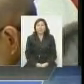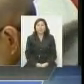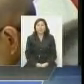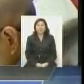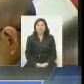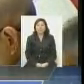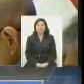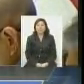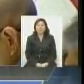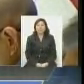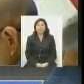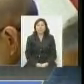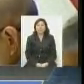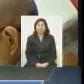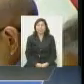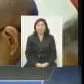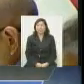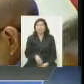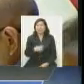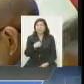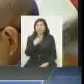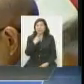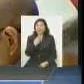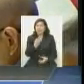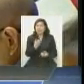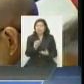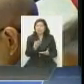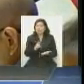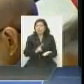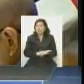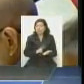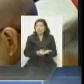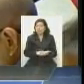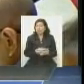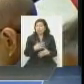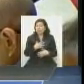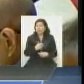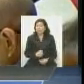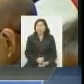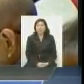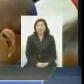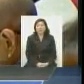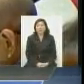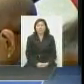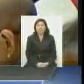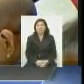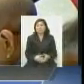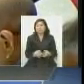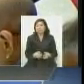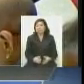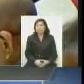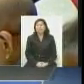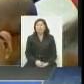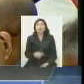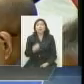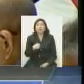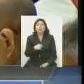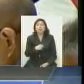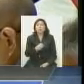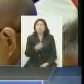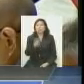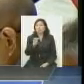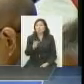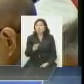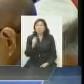otro lado, reitero de que tanto la seguridad y la salubridad, si bien es cierto, nosotros como ciudadanos,